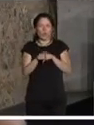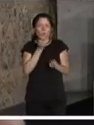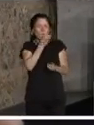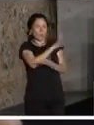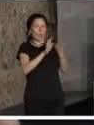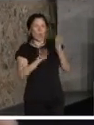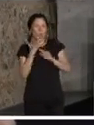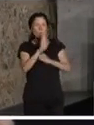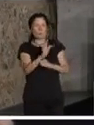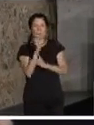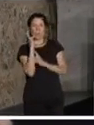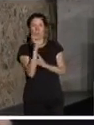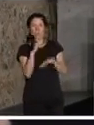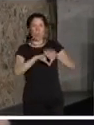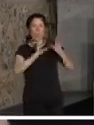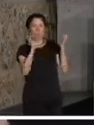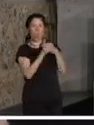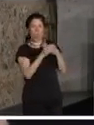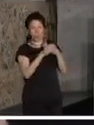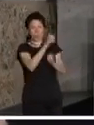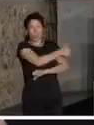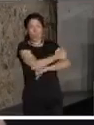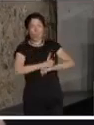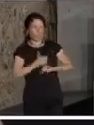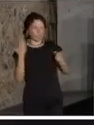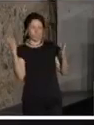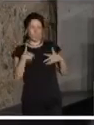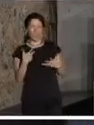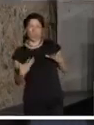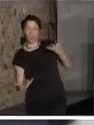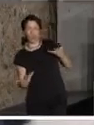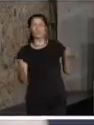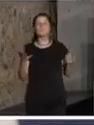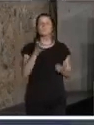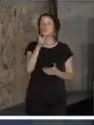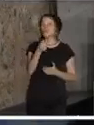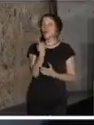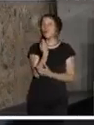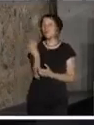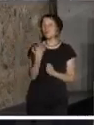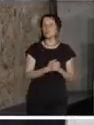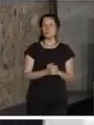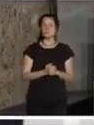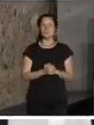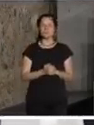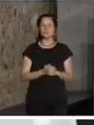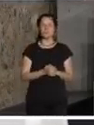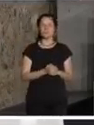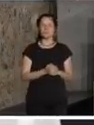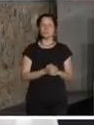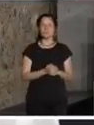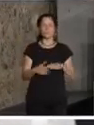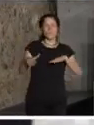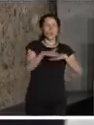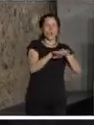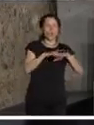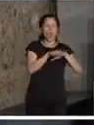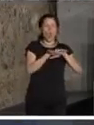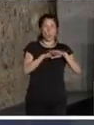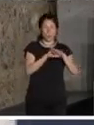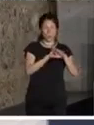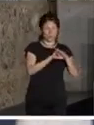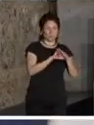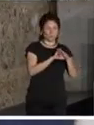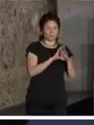propuesta buena para el conjunto de la ciudadanía y para eso es necesario cuidar los gobiernos de